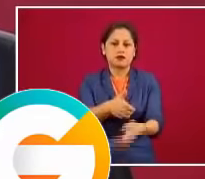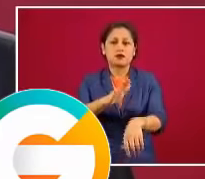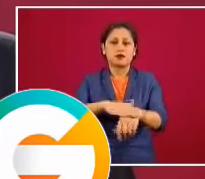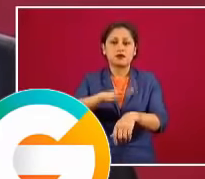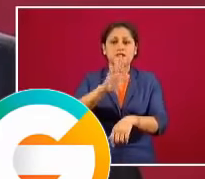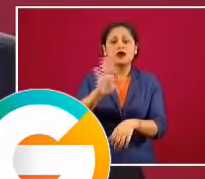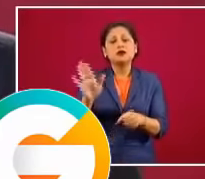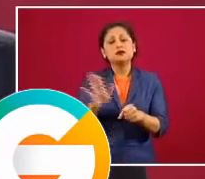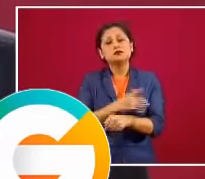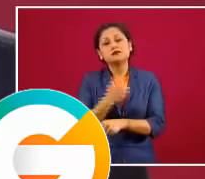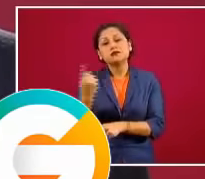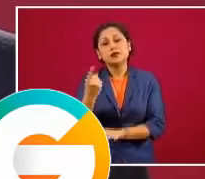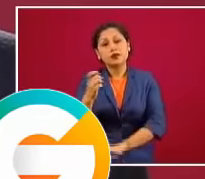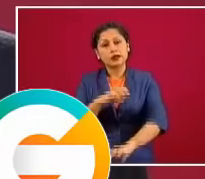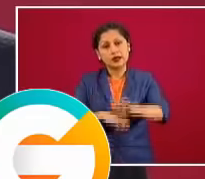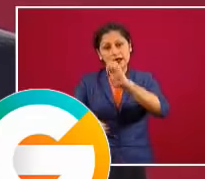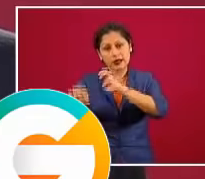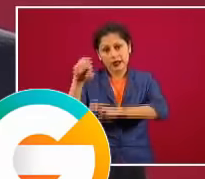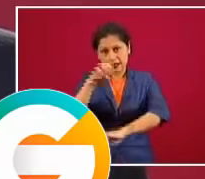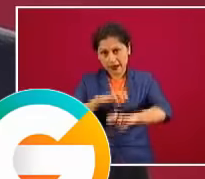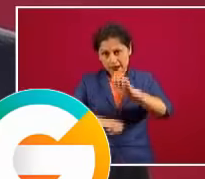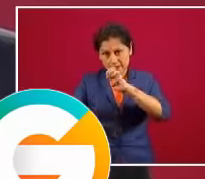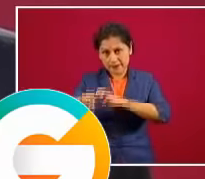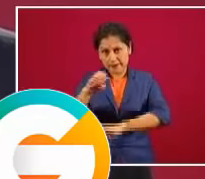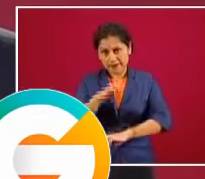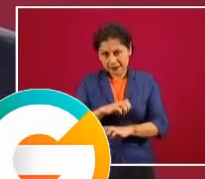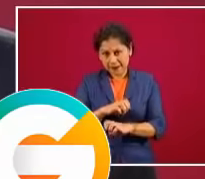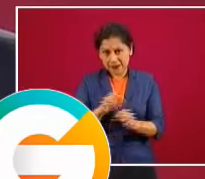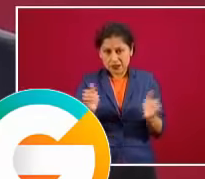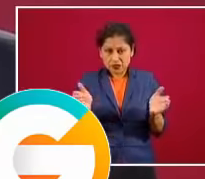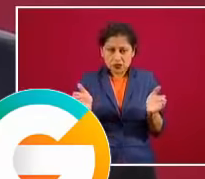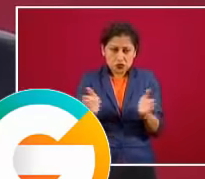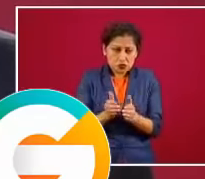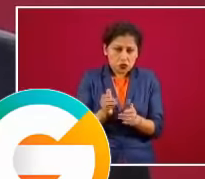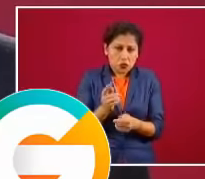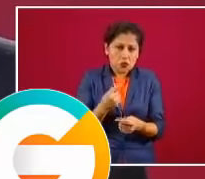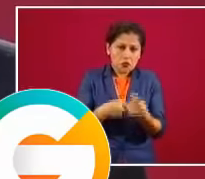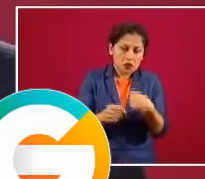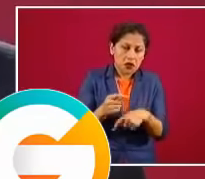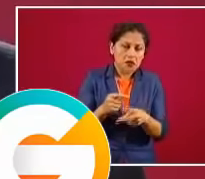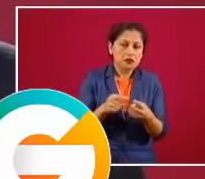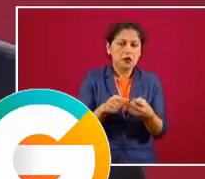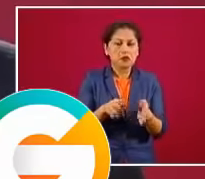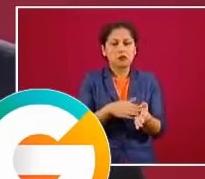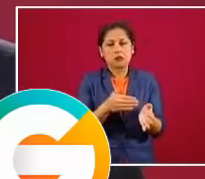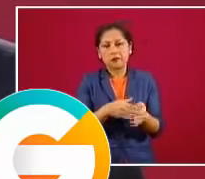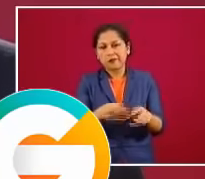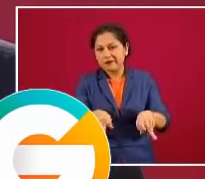miles de pequeñas tiendas de abarrotes, papelerías,